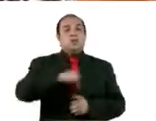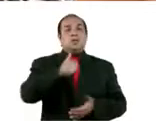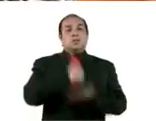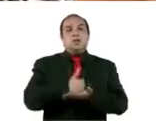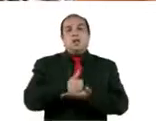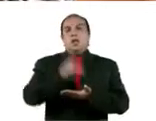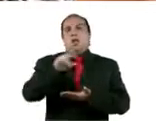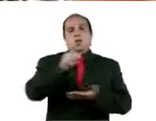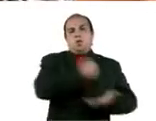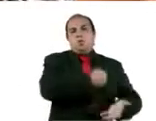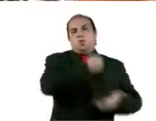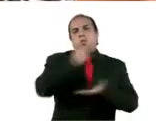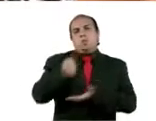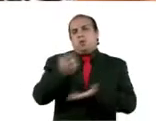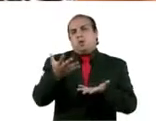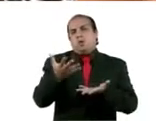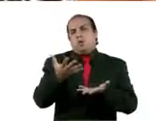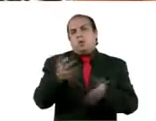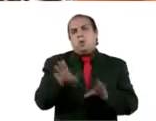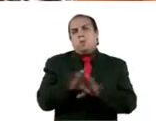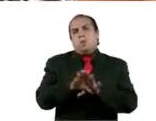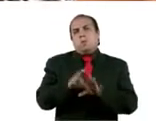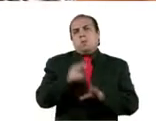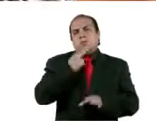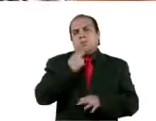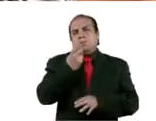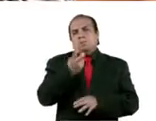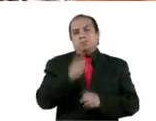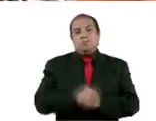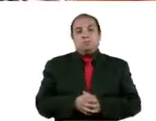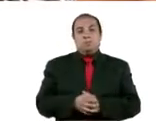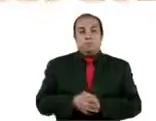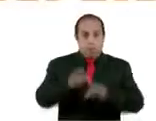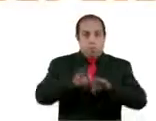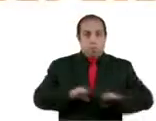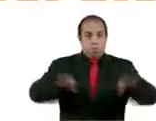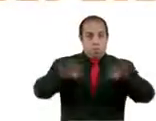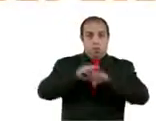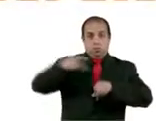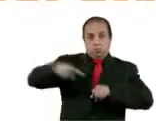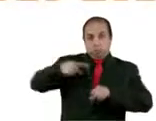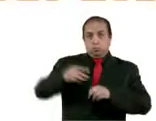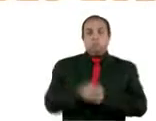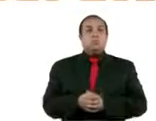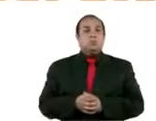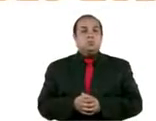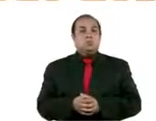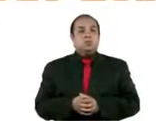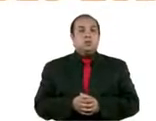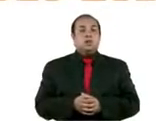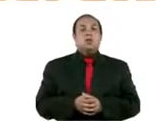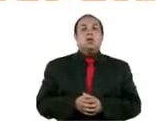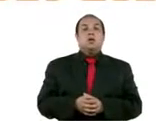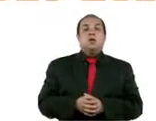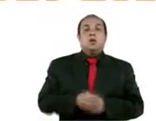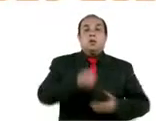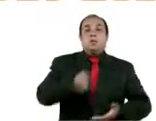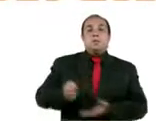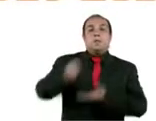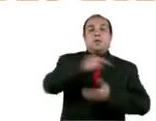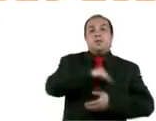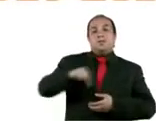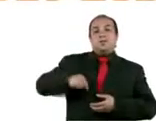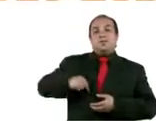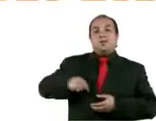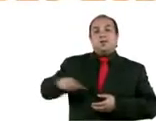¿O cómo ahí funciona eso? Muy importante tu pregunta, porque los recursos para nosotros a nivel del gobierno federal ya